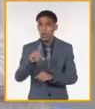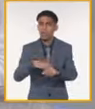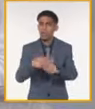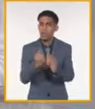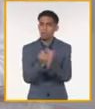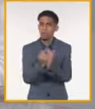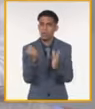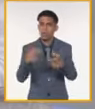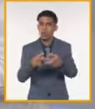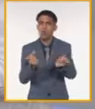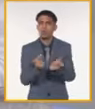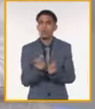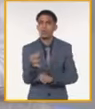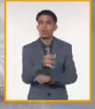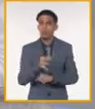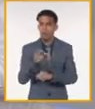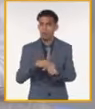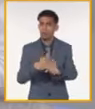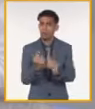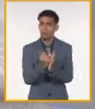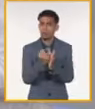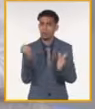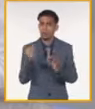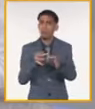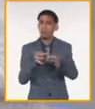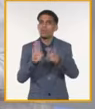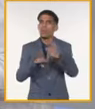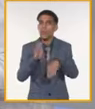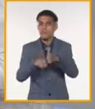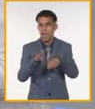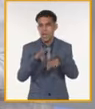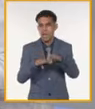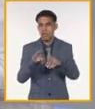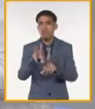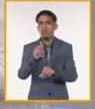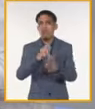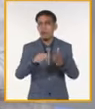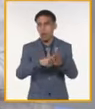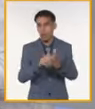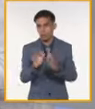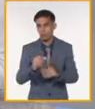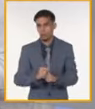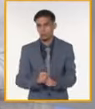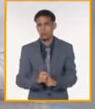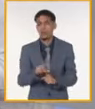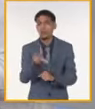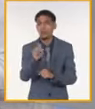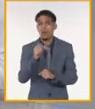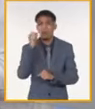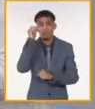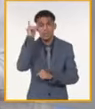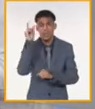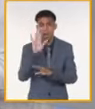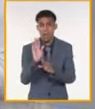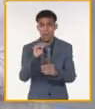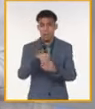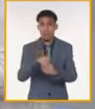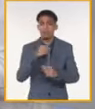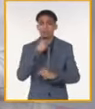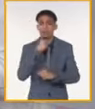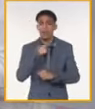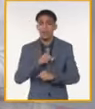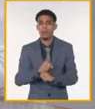consejos de administración municipales en función de de sus estrategias hay un nuevo requisito que se introduce que para ser socio